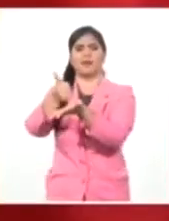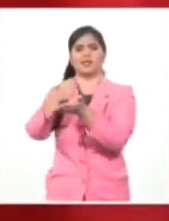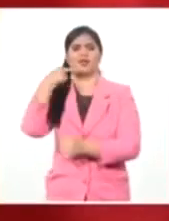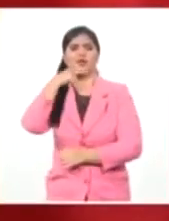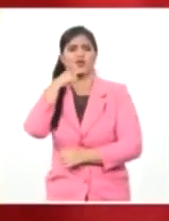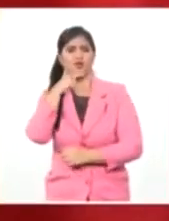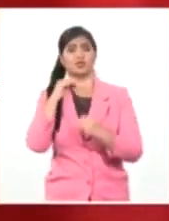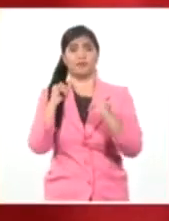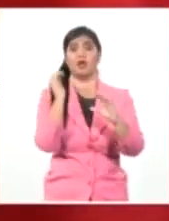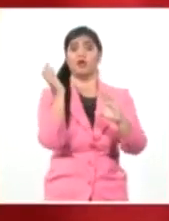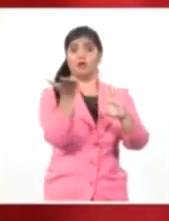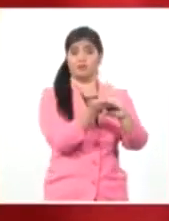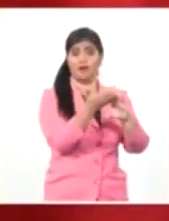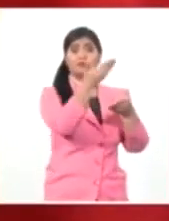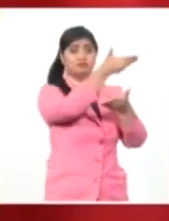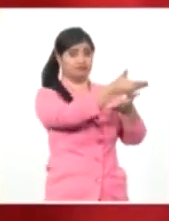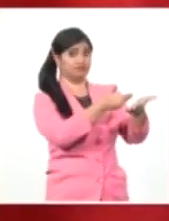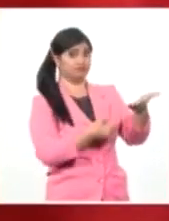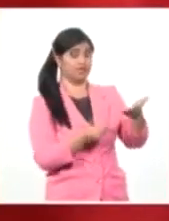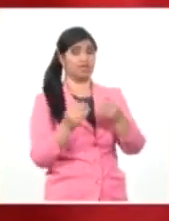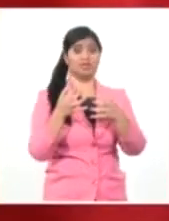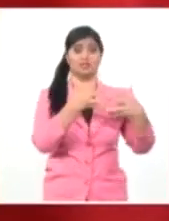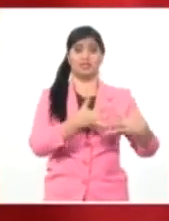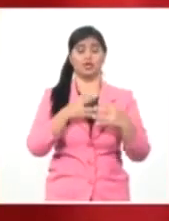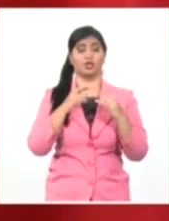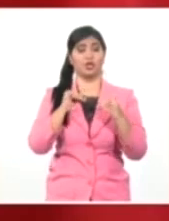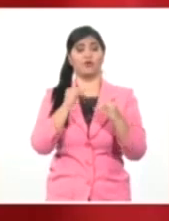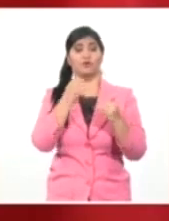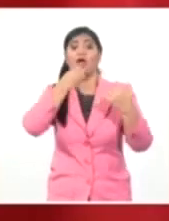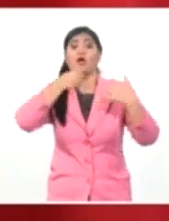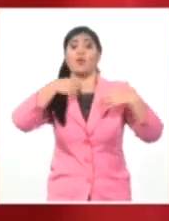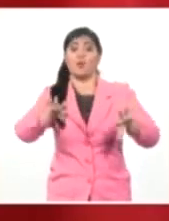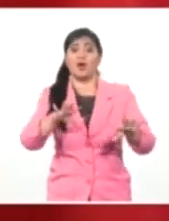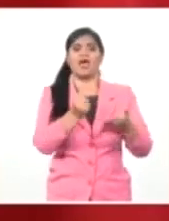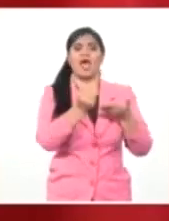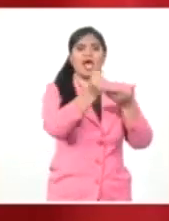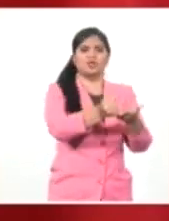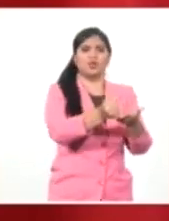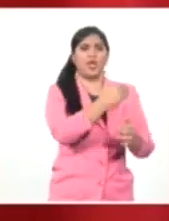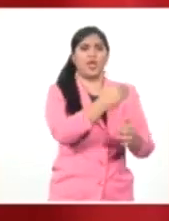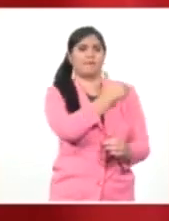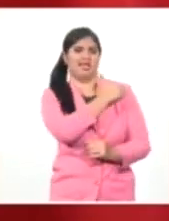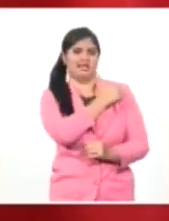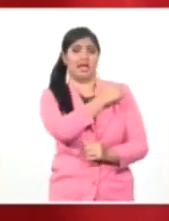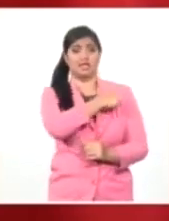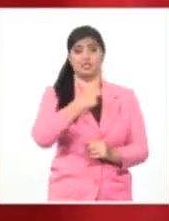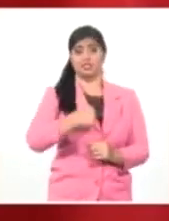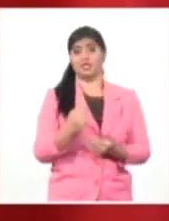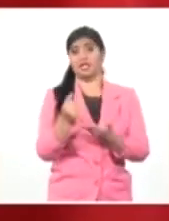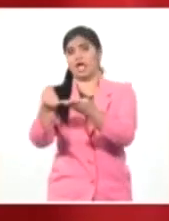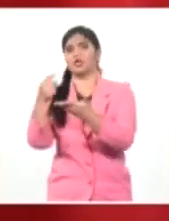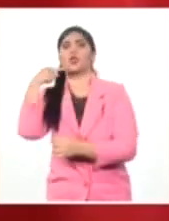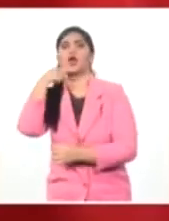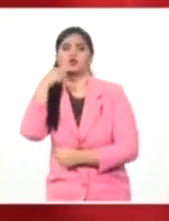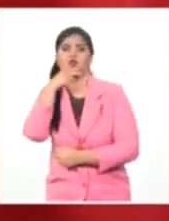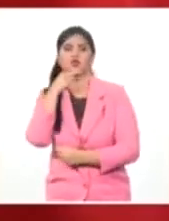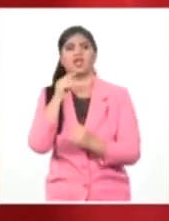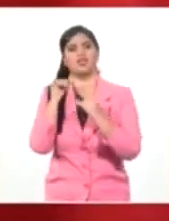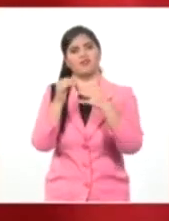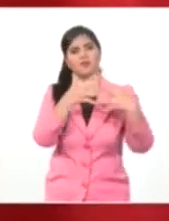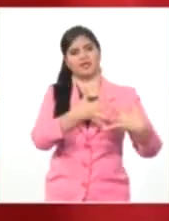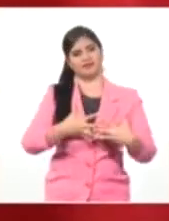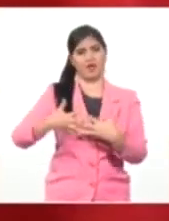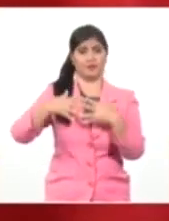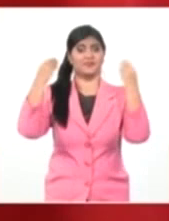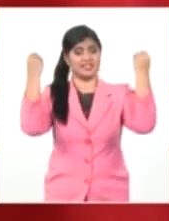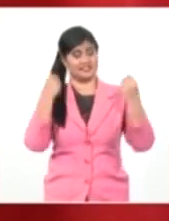Estados Unidos ha comenzado a hacer sonar las alertas de una posible ayuda militar de China a los rusos. Concretamente, ha sido el secretario norteamericano de